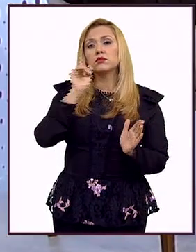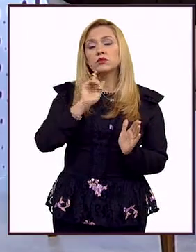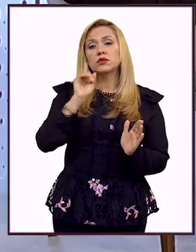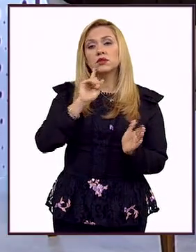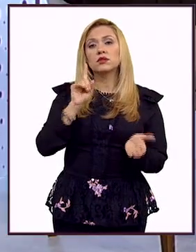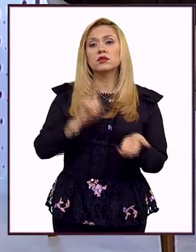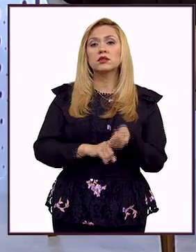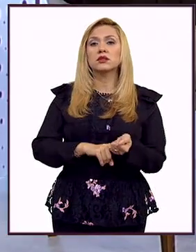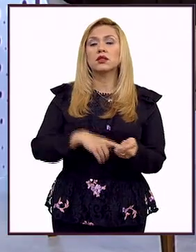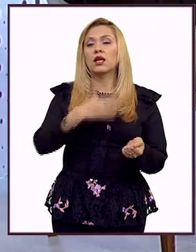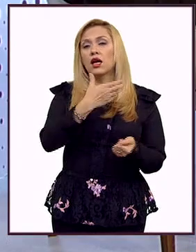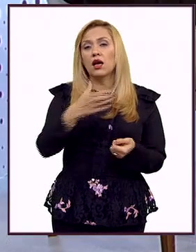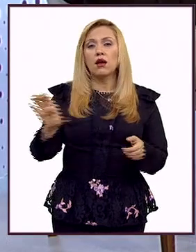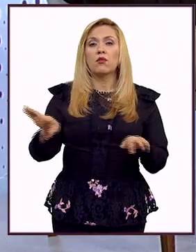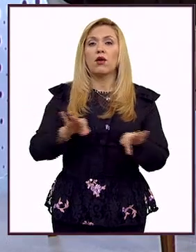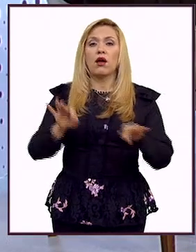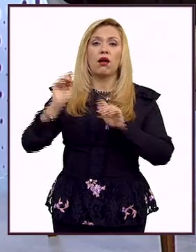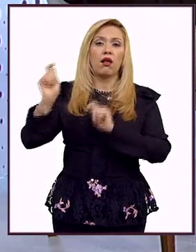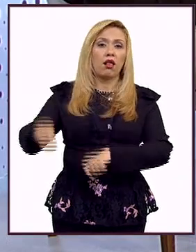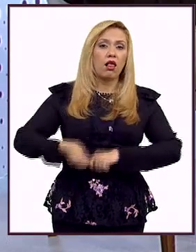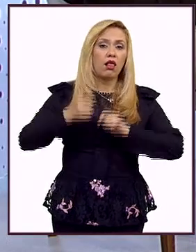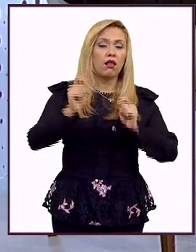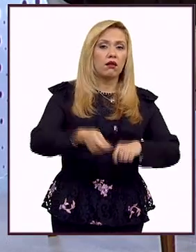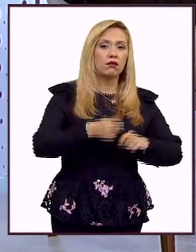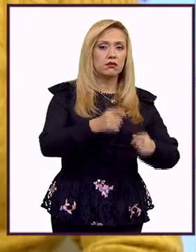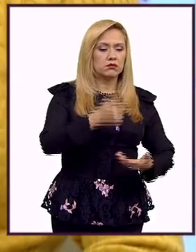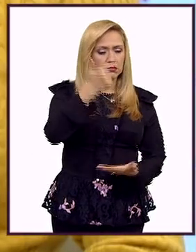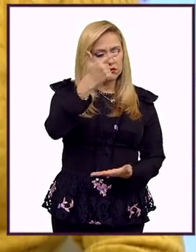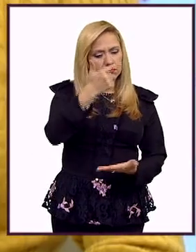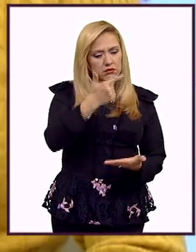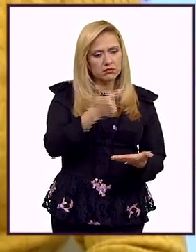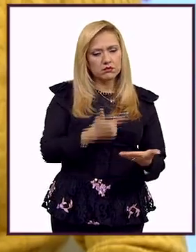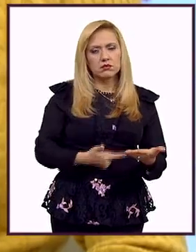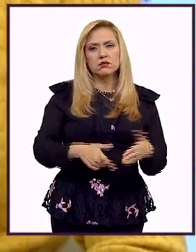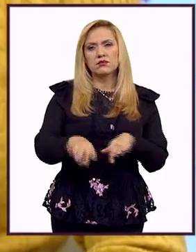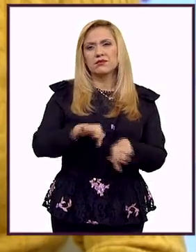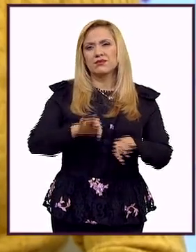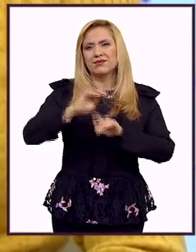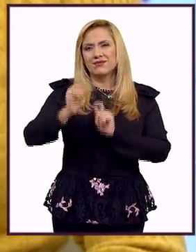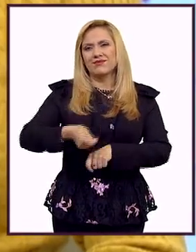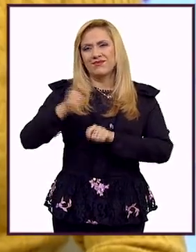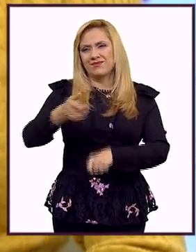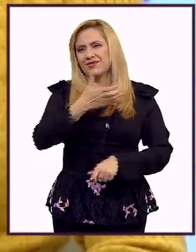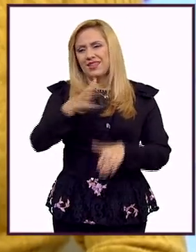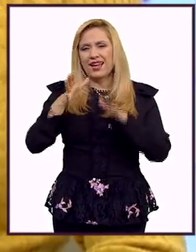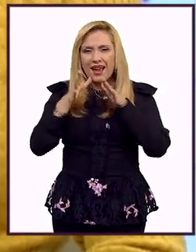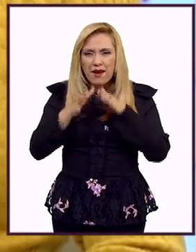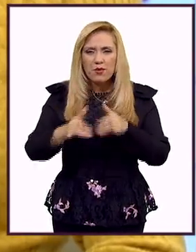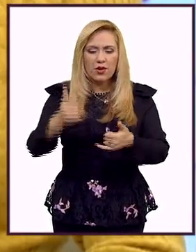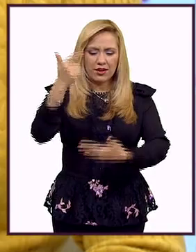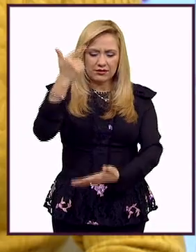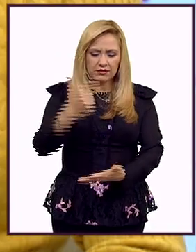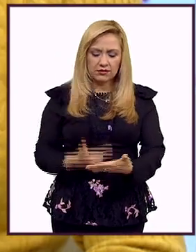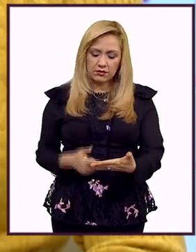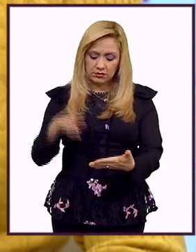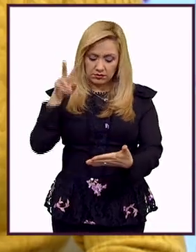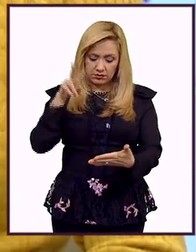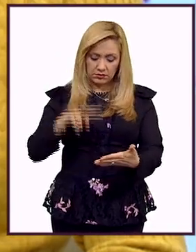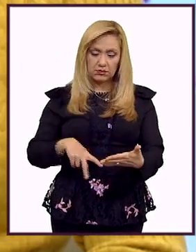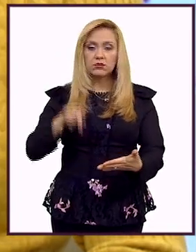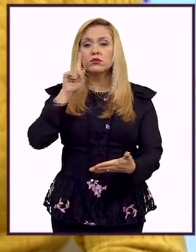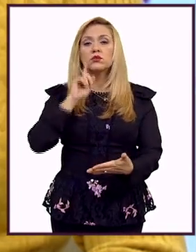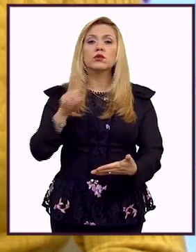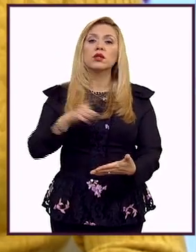son jornaleras agrícolas en el país, de acuerdo a datos de la Red Nacional de Jornaleras y Jornaleros Agrícolas, y de estas mujeres